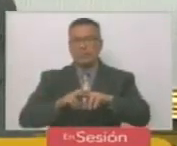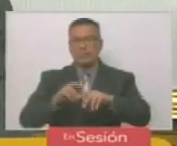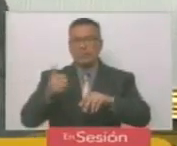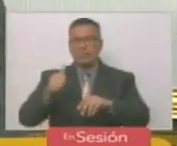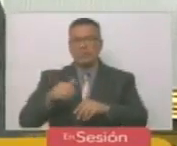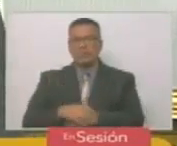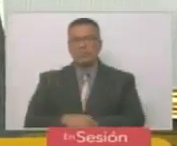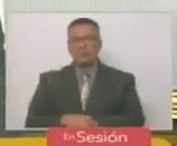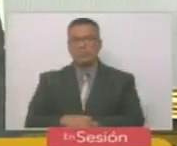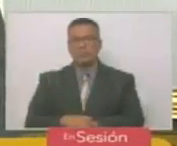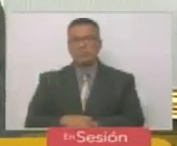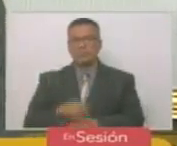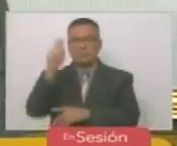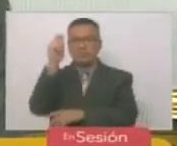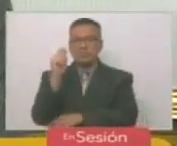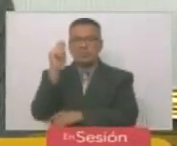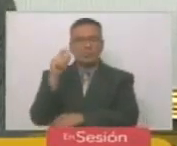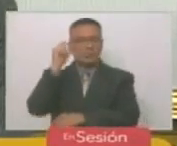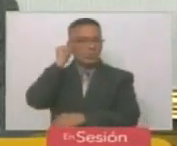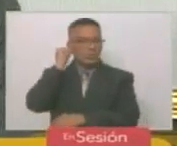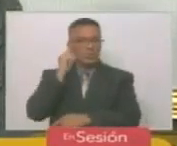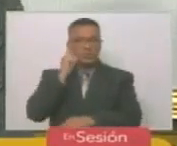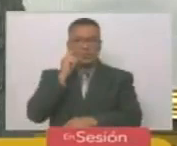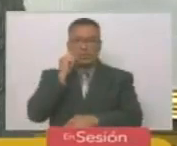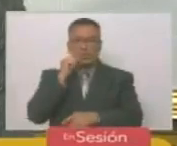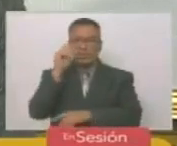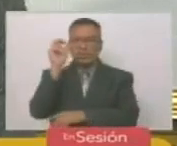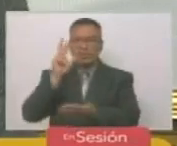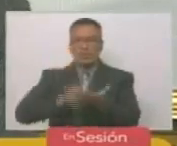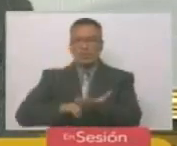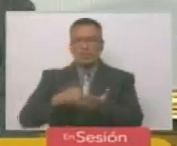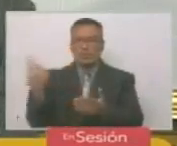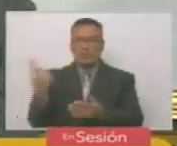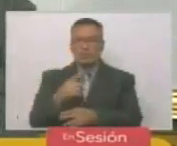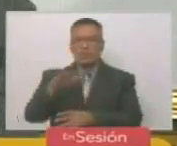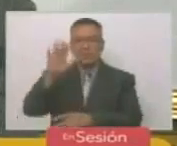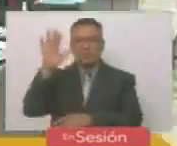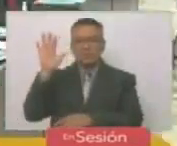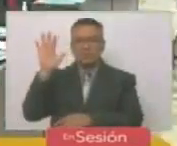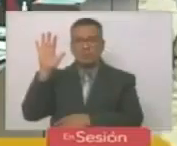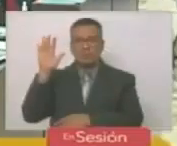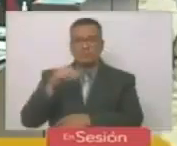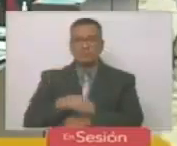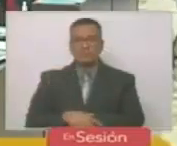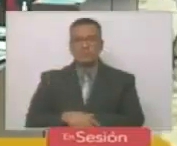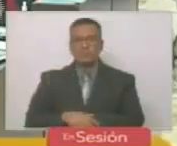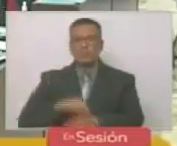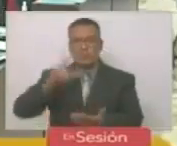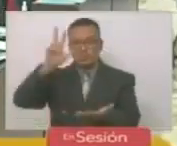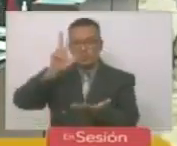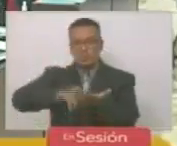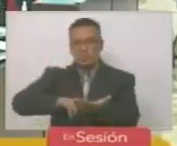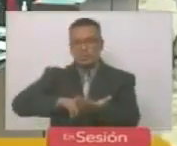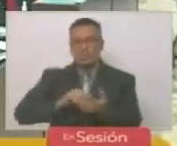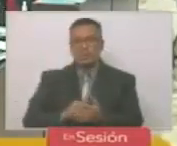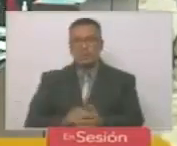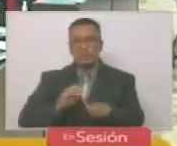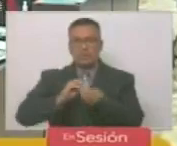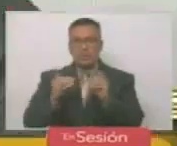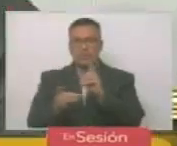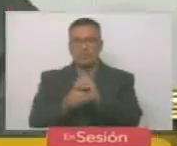10. Las diputadas y diputados que estén de acuerdo, por favor, si no se manifestaron con la señal de costumbre, queda aprobado con la